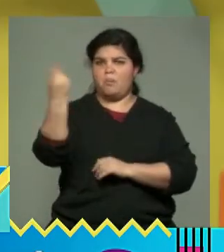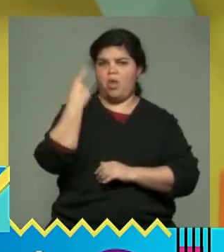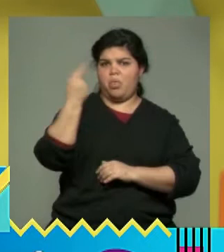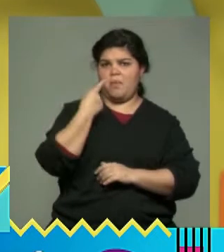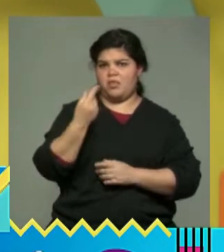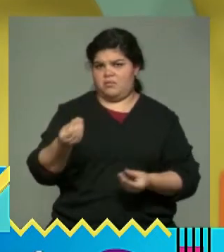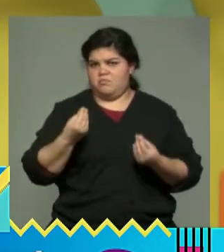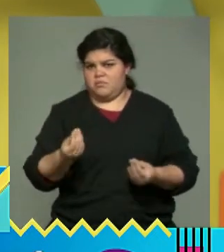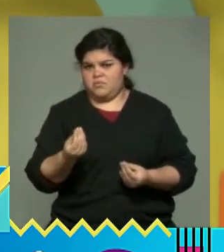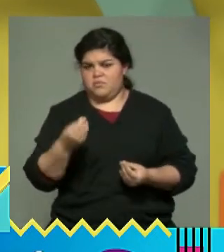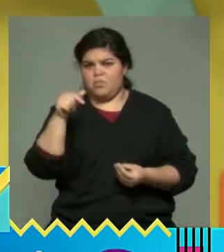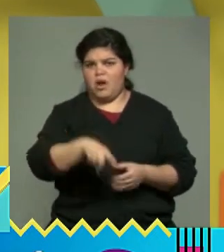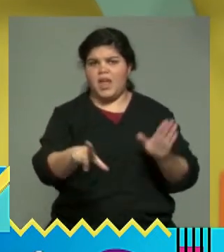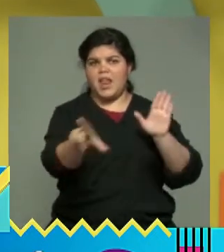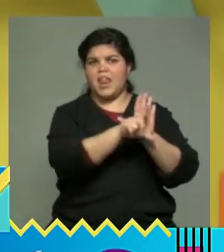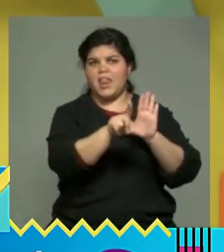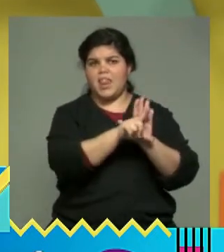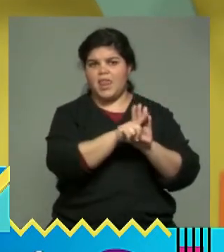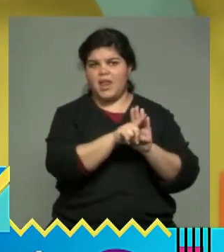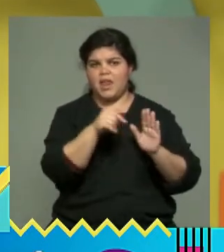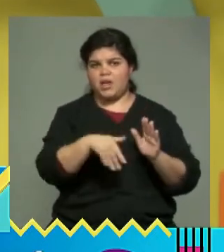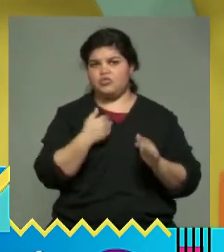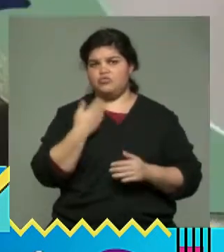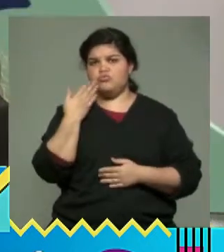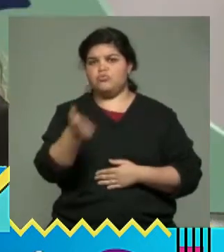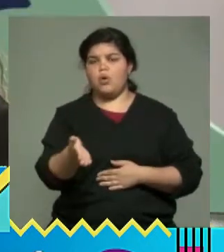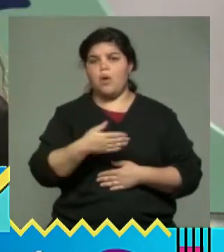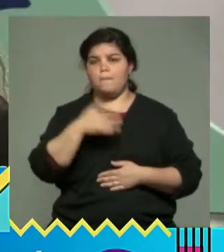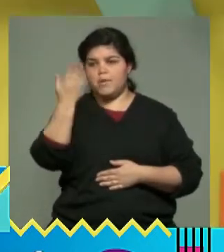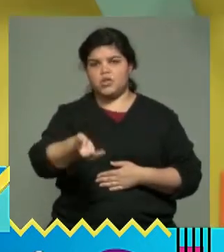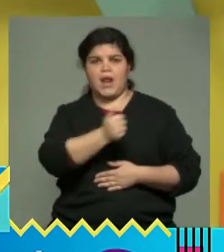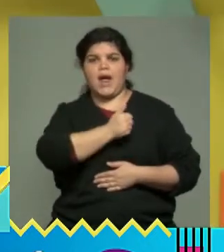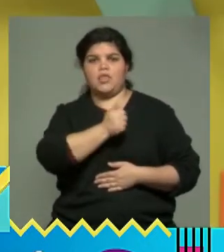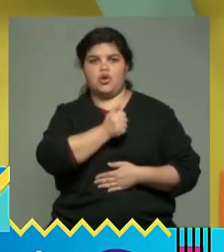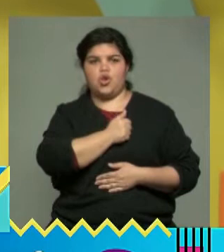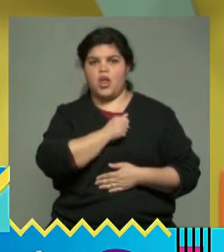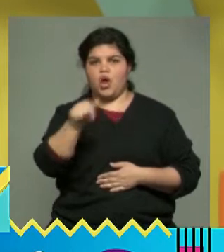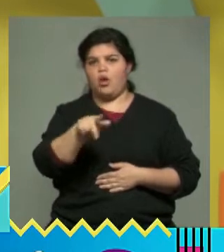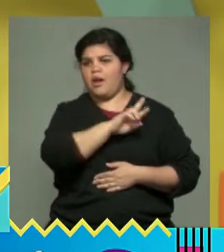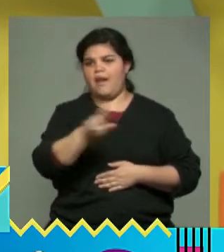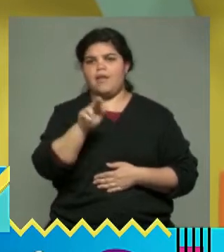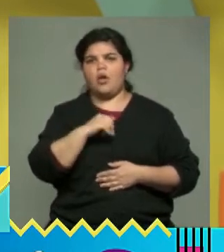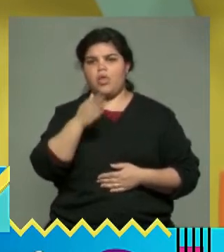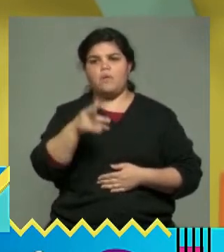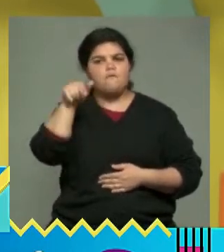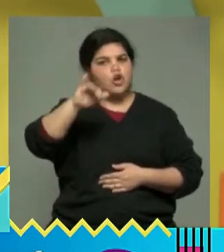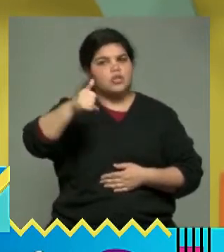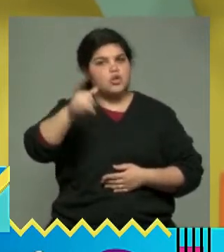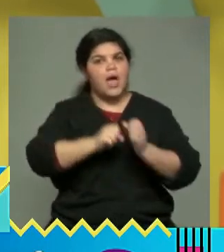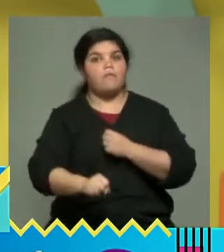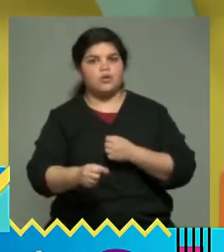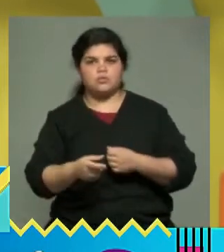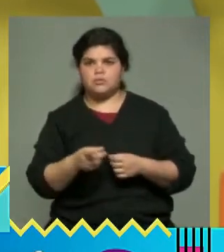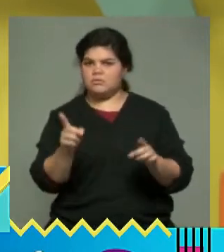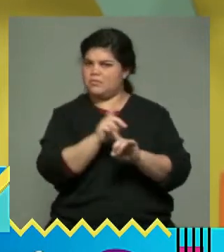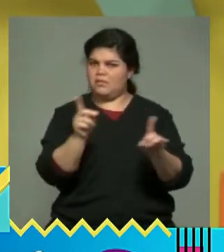nadie dice que la legalización de la práctica implica que yo voy a ir a alguien católico, cristiano, lo que sea, decirle tenés que abortar. Claro. Sin embargo, al